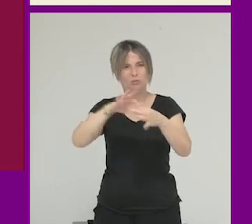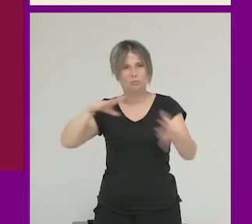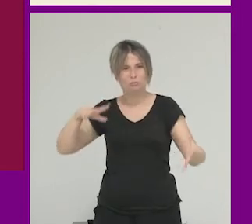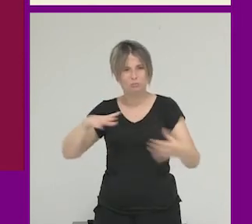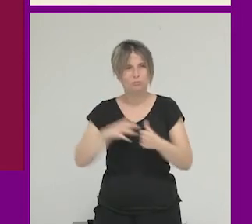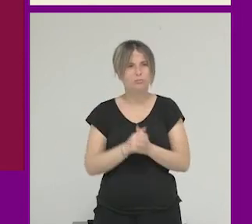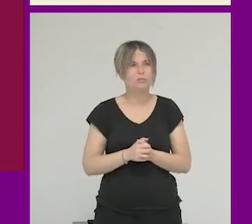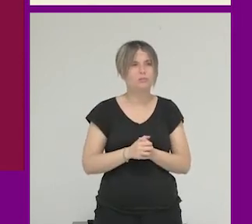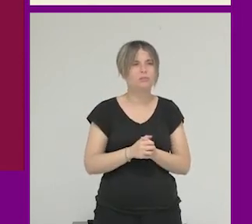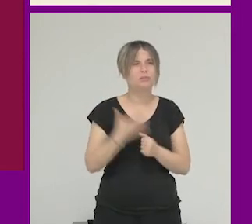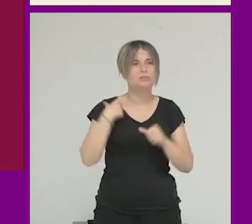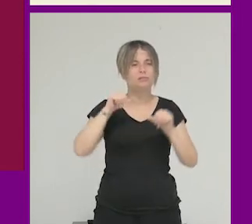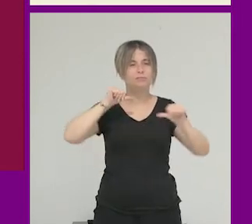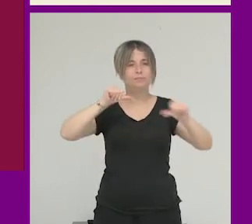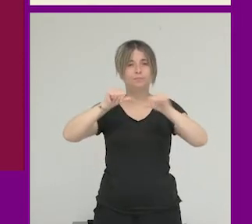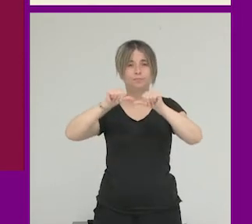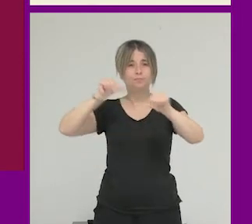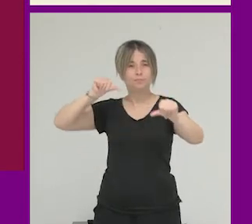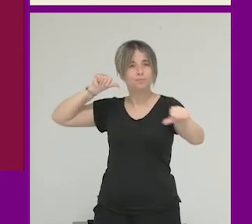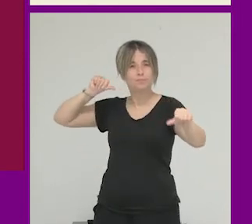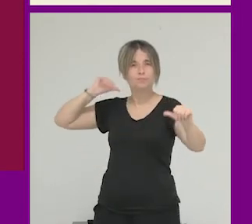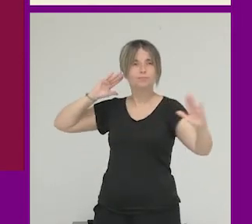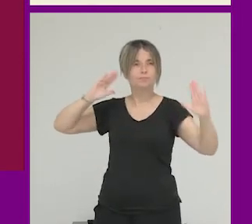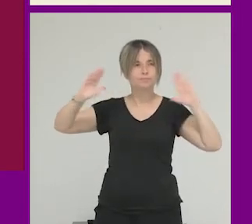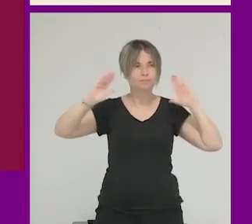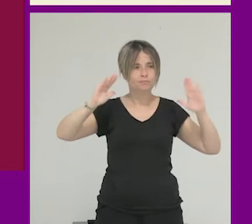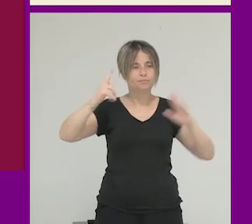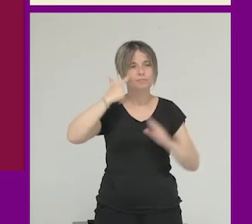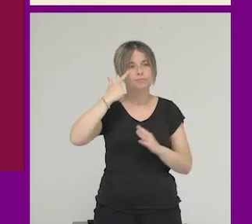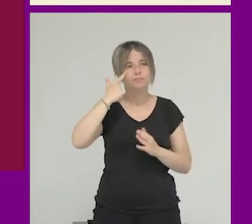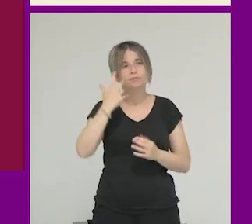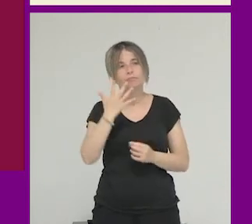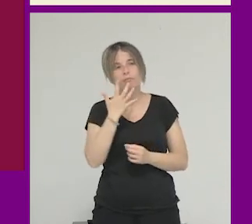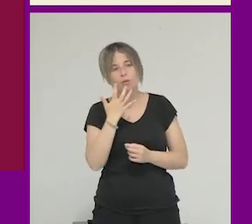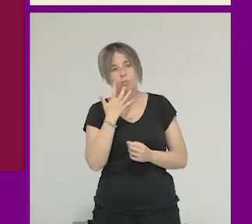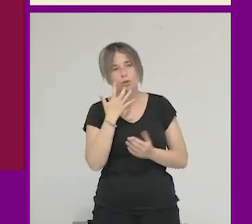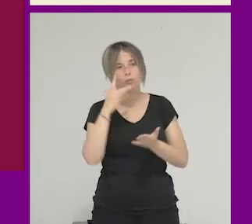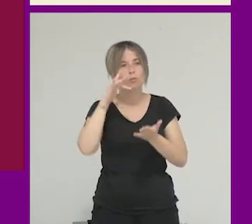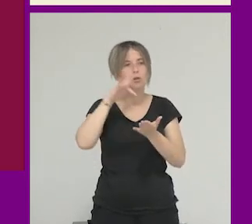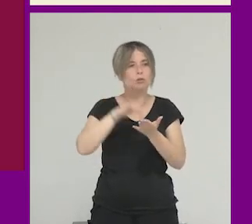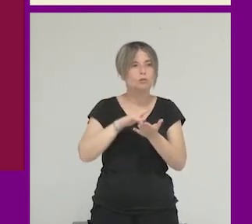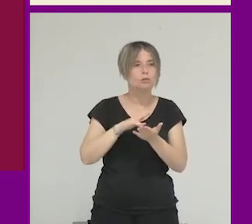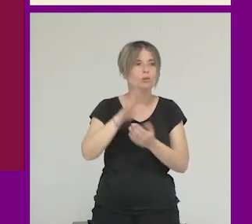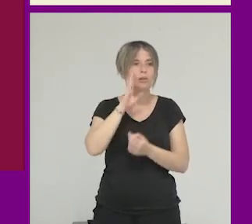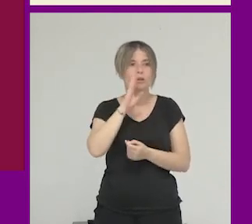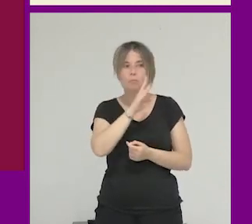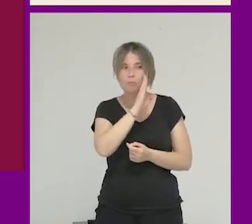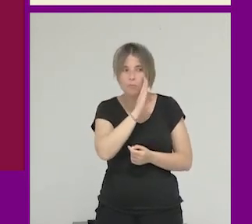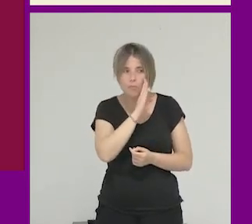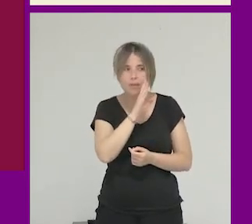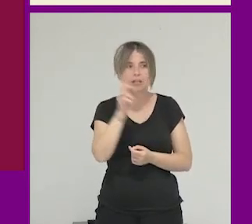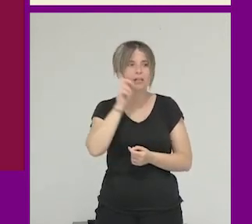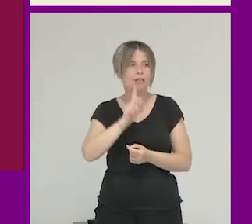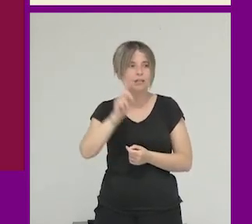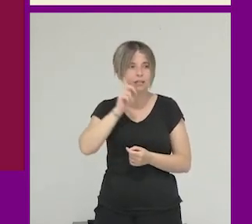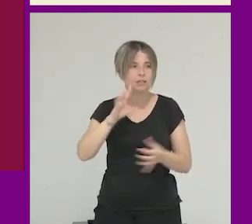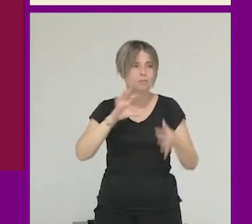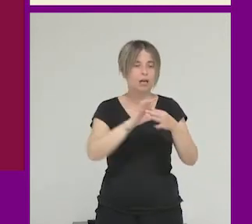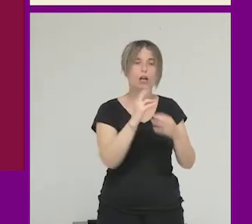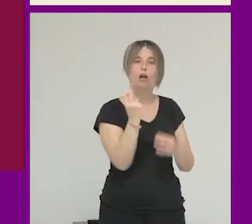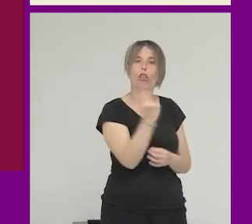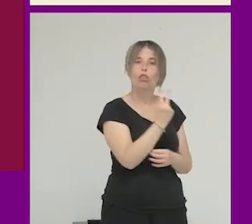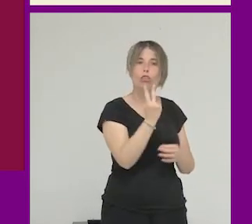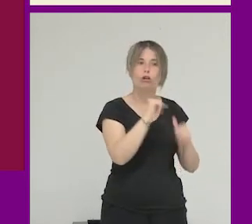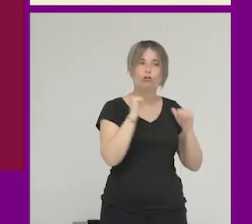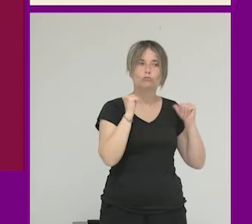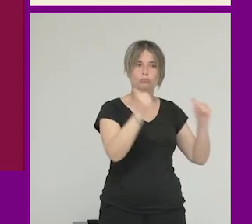azkenengo urteetan zelan zabaltzen ari dien adibidez amatasun biboioen inguruan